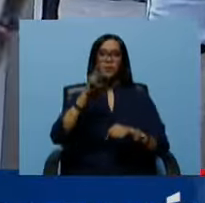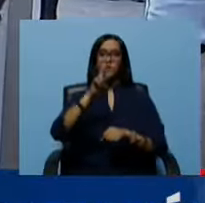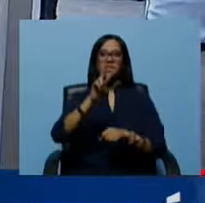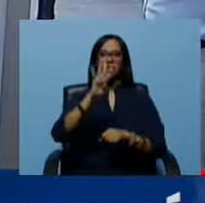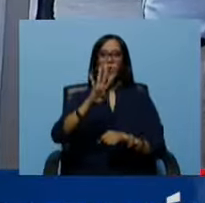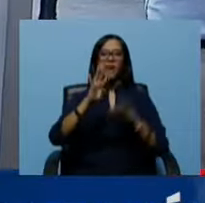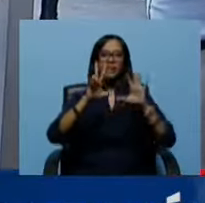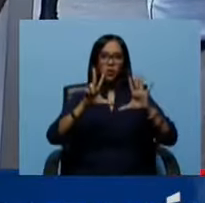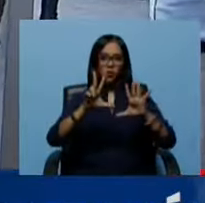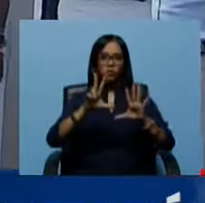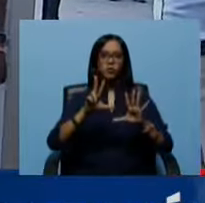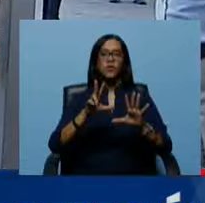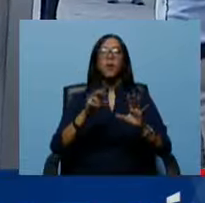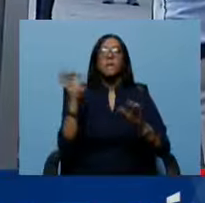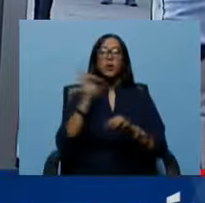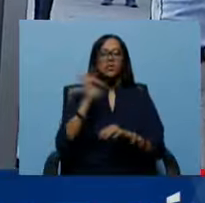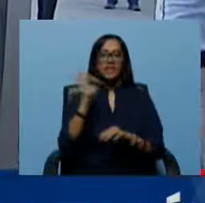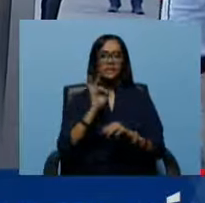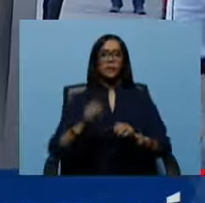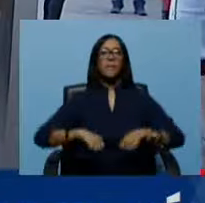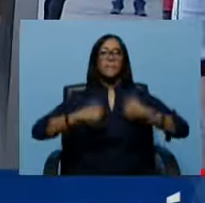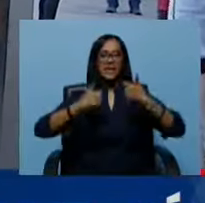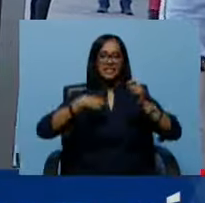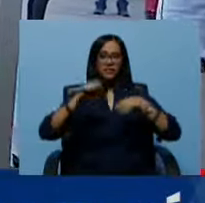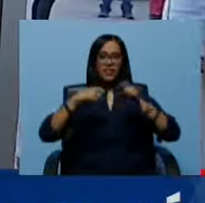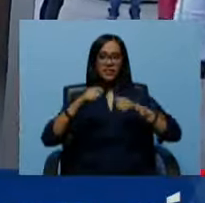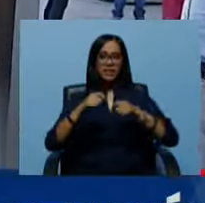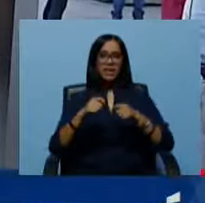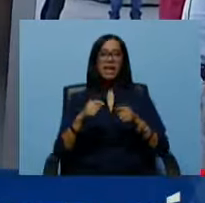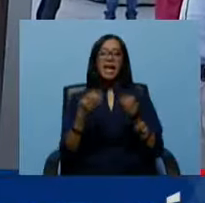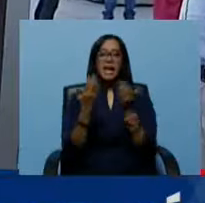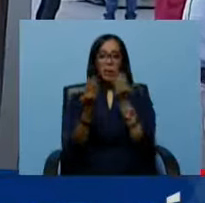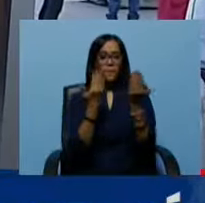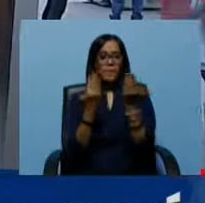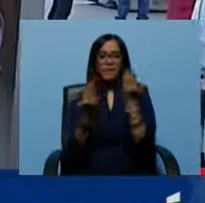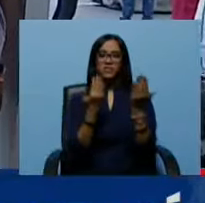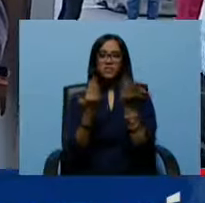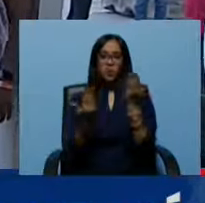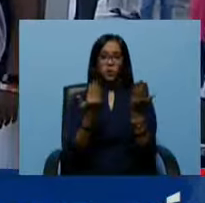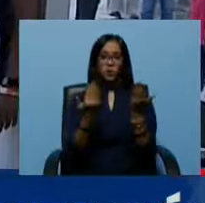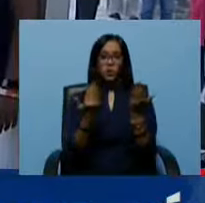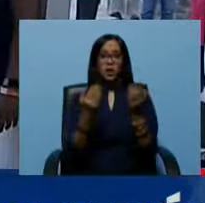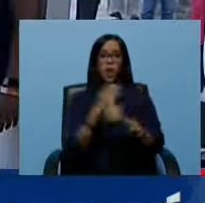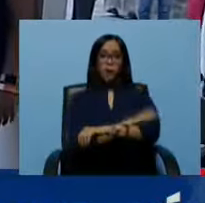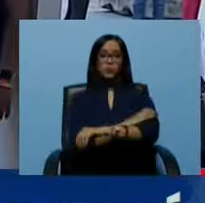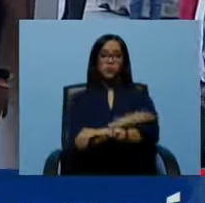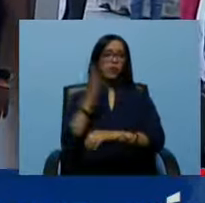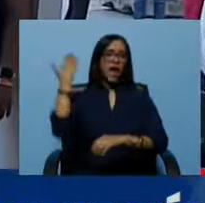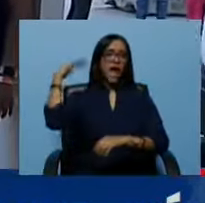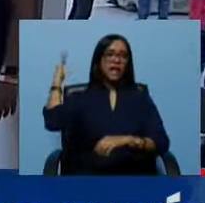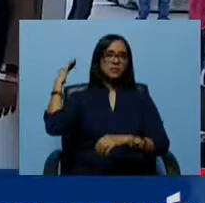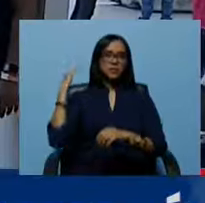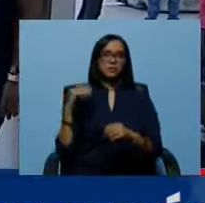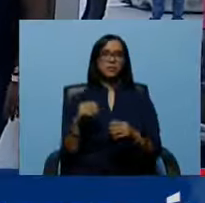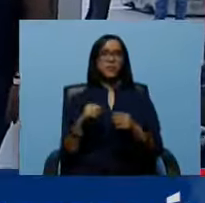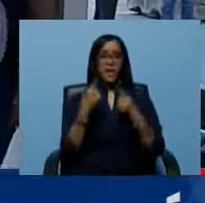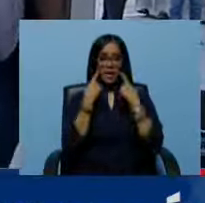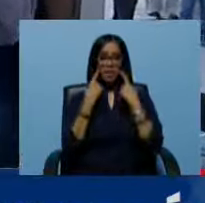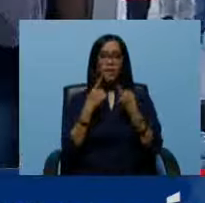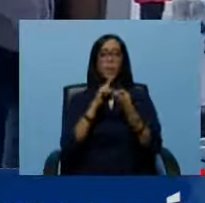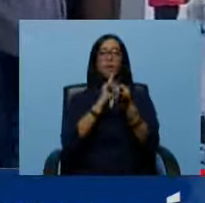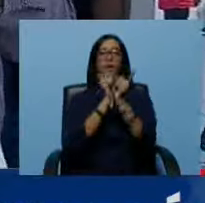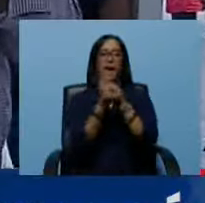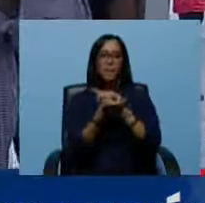248% más de exportación en relación a la Cuarta República. Ahí vemos un cambio no solamente cuantitativo, sino